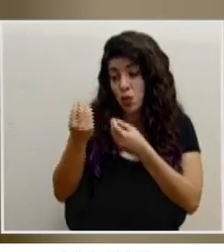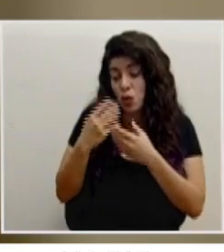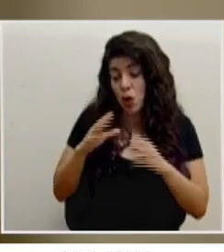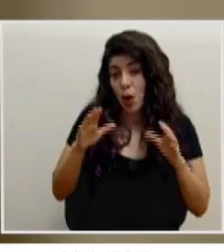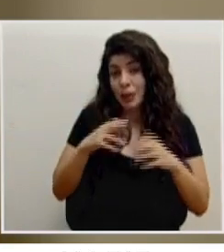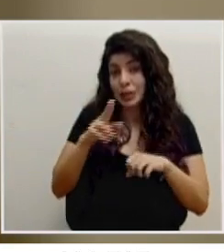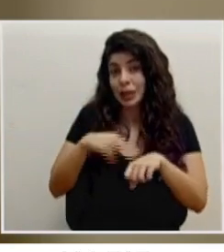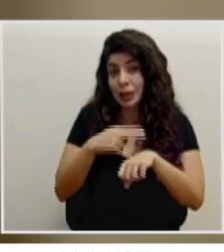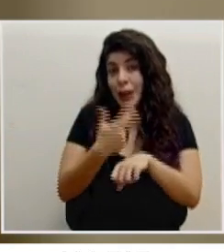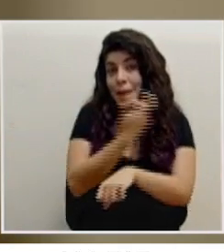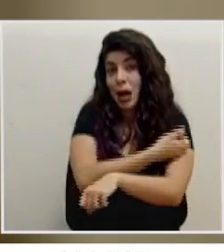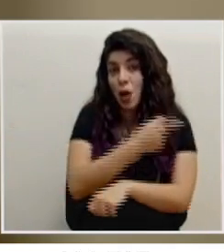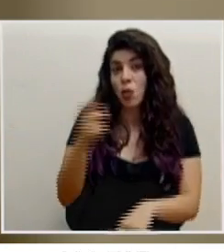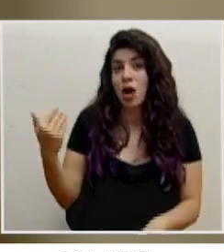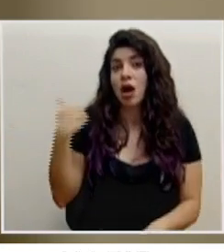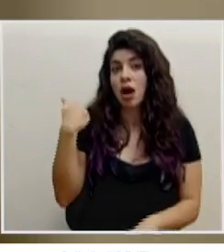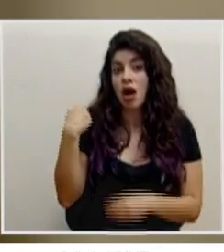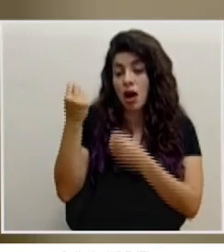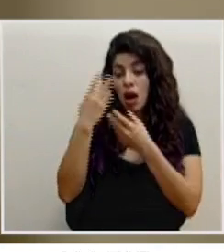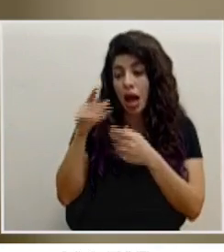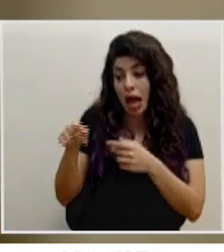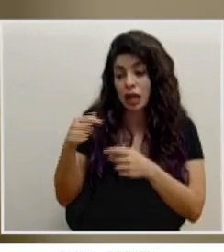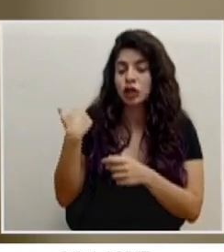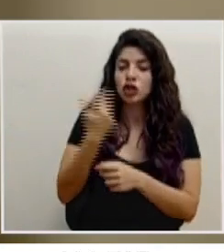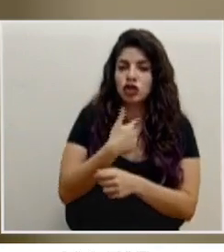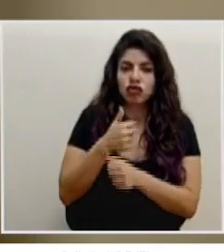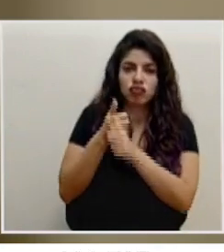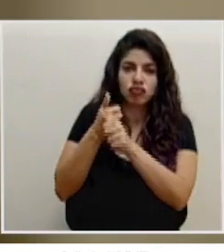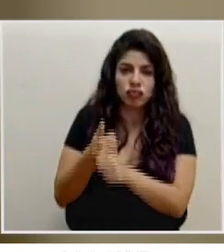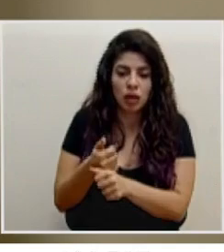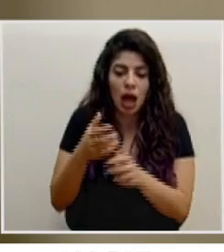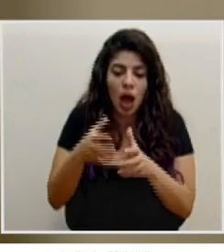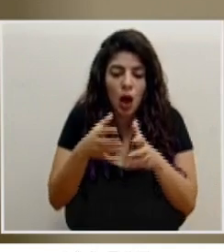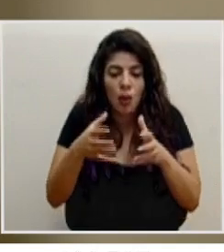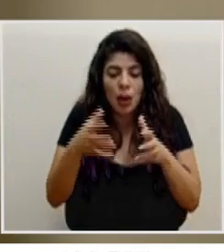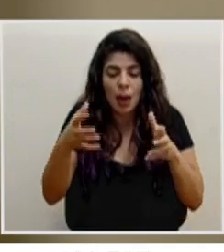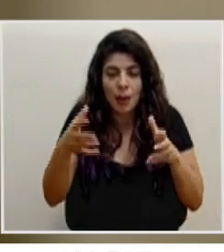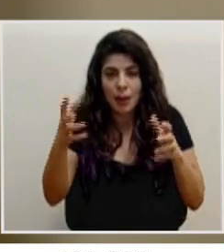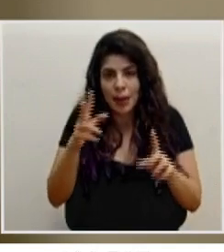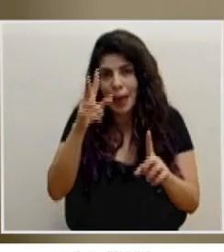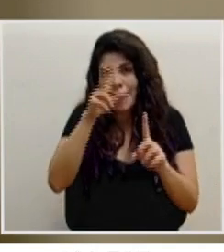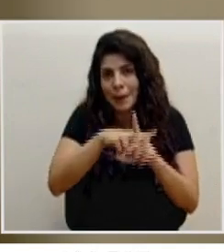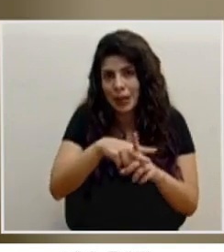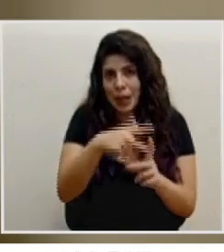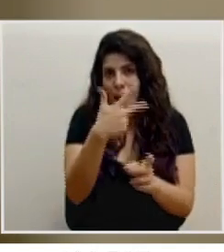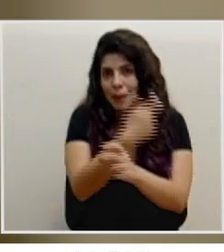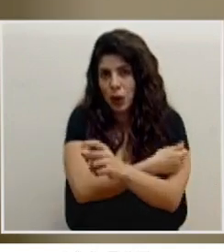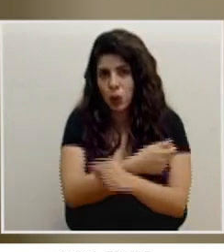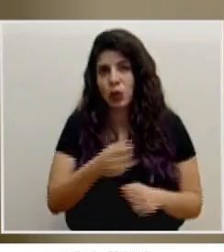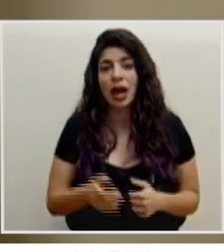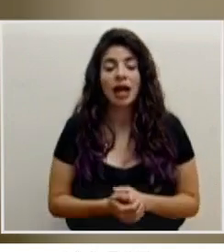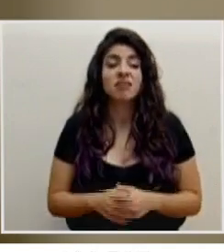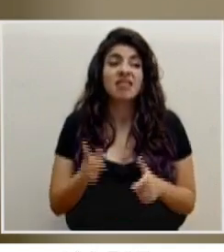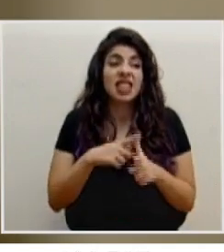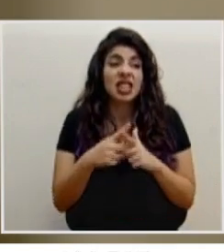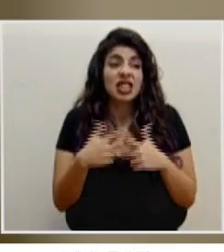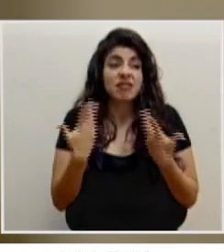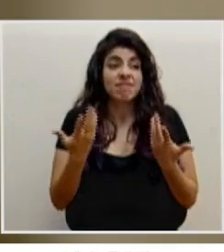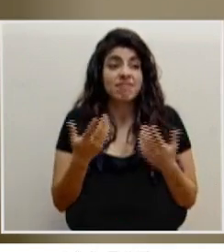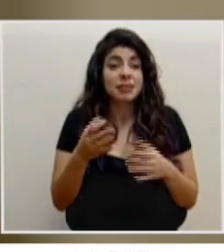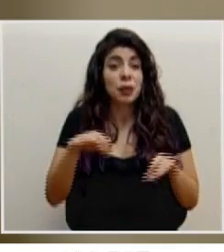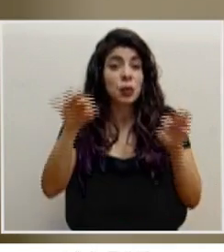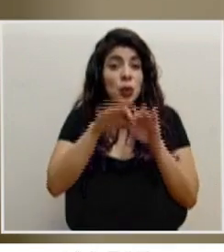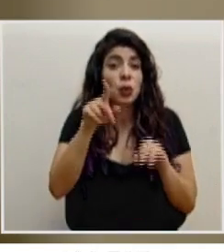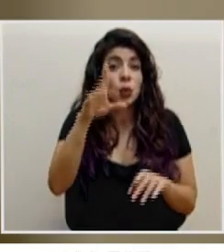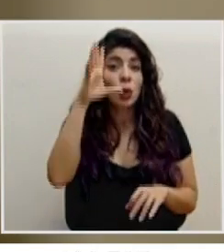Nacional de Vacunación, es conforme vayamos aumentando la aplicación de las vacunas. Entonces, básicamente, tener